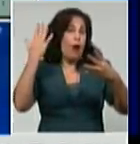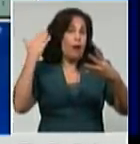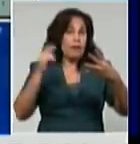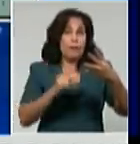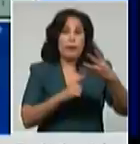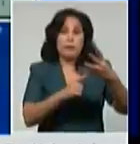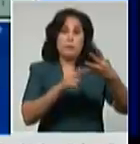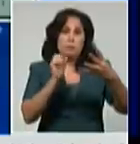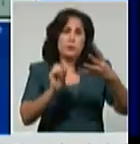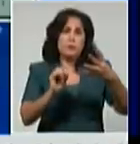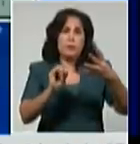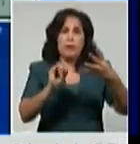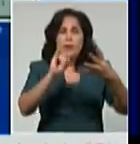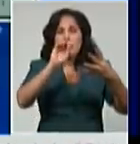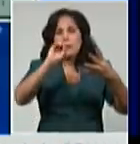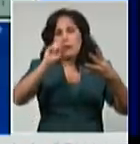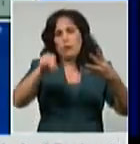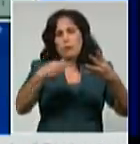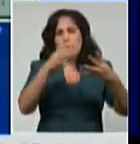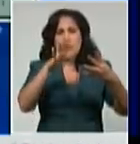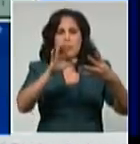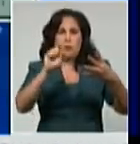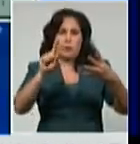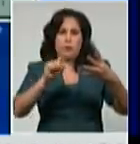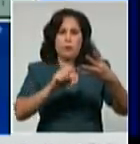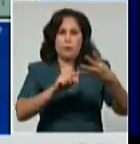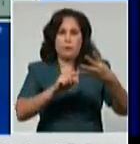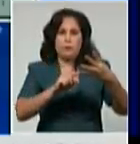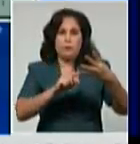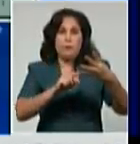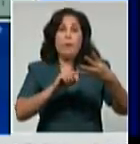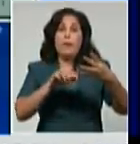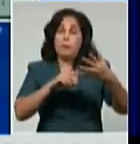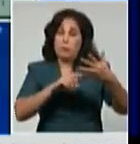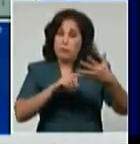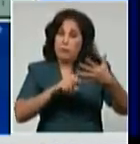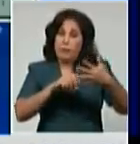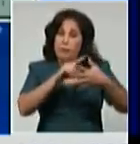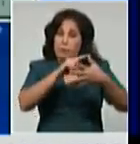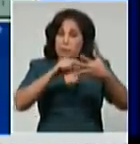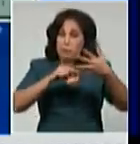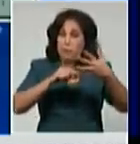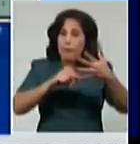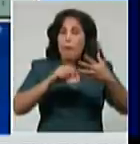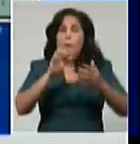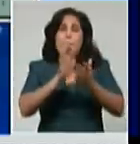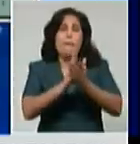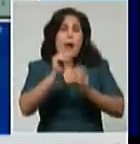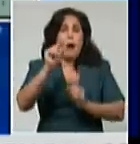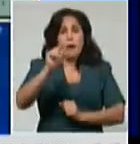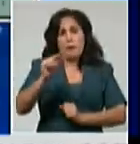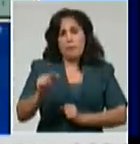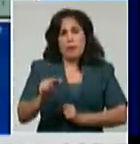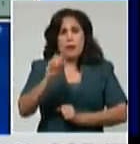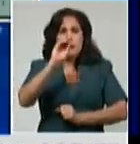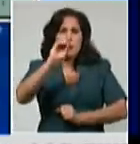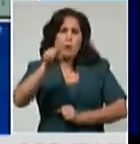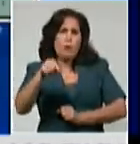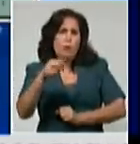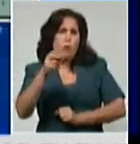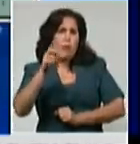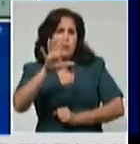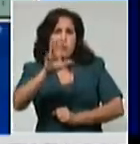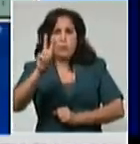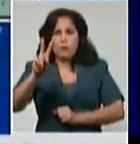era de 0,51. Mayabeque, con una tasa de 0,52, es similar a la